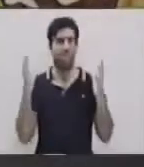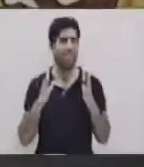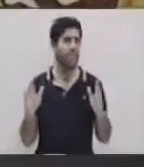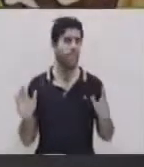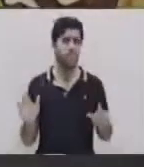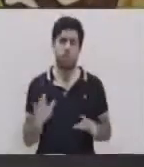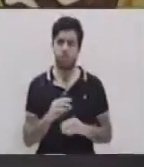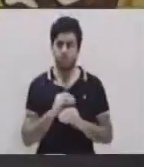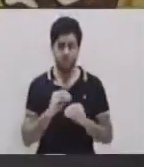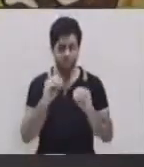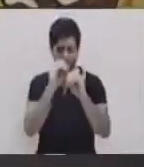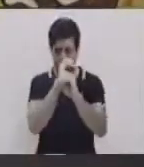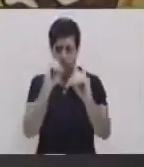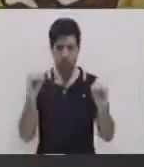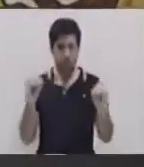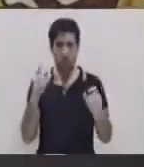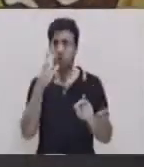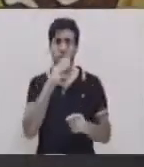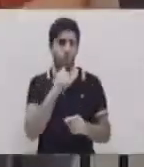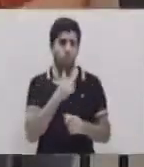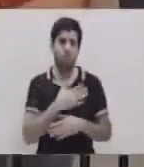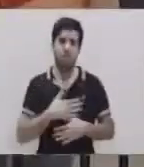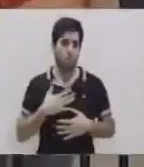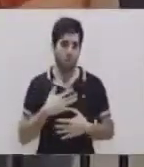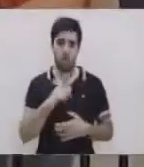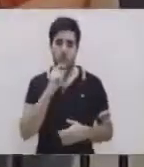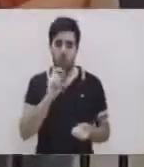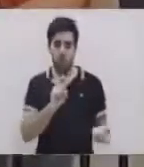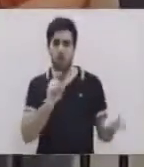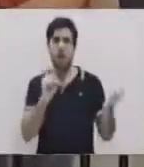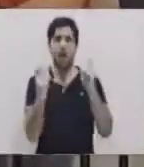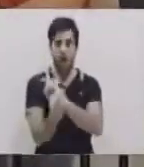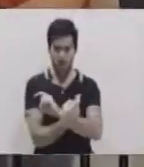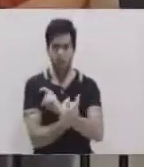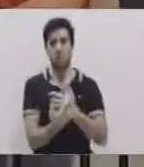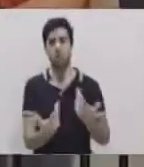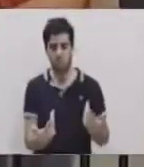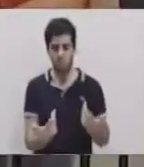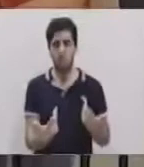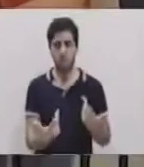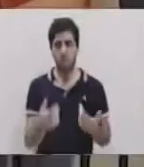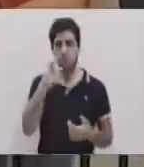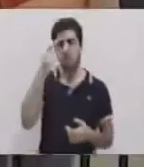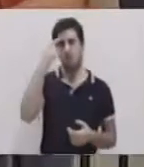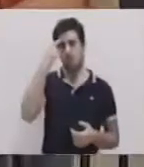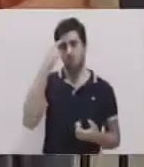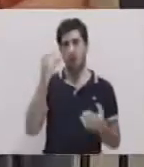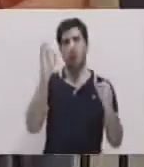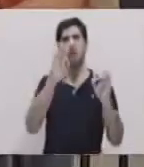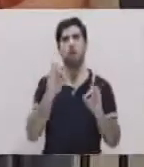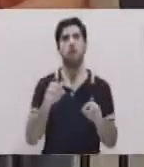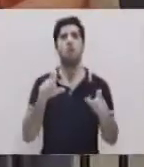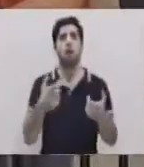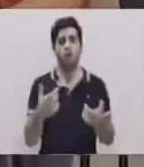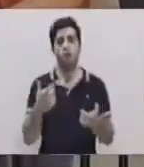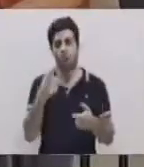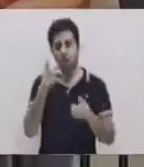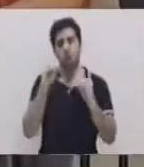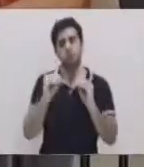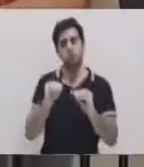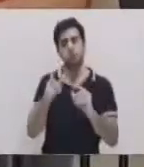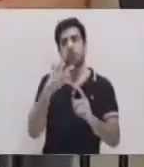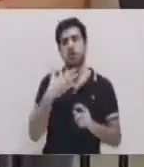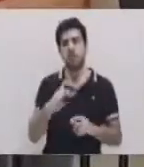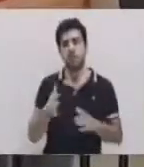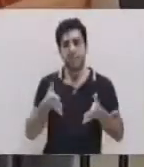estresado en donde no vamos a disfrutar como familia. Totalmente, y así pues poder irlo pasando de generación en generación,